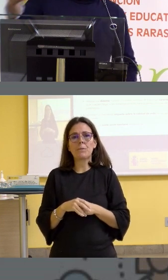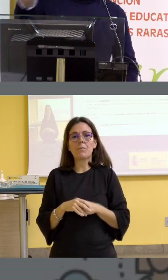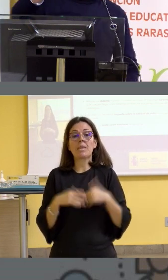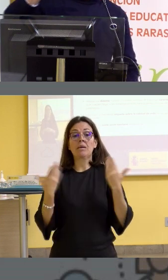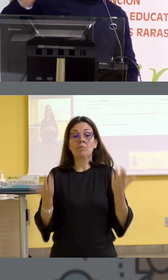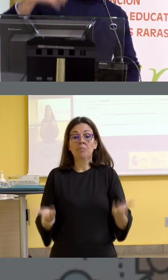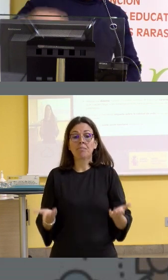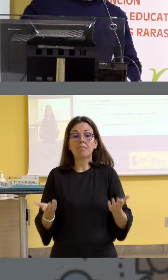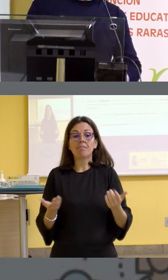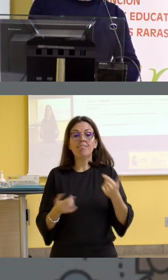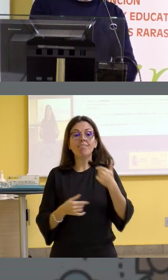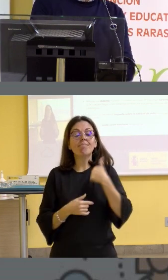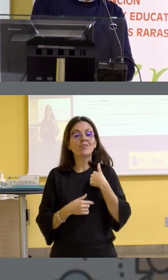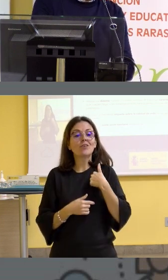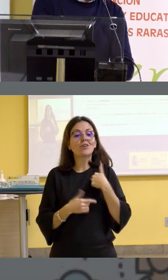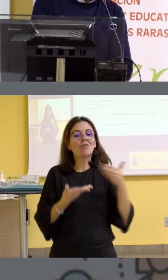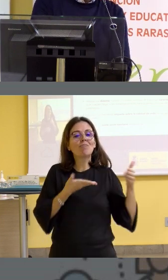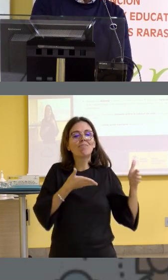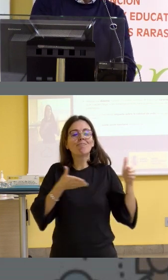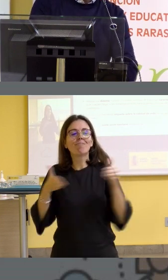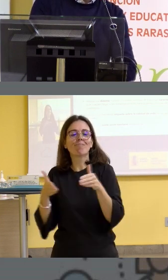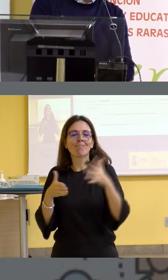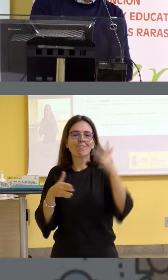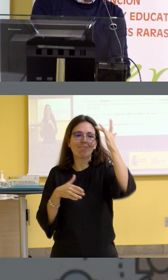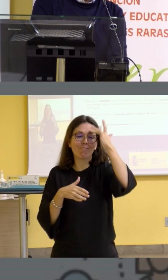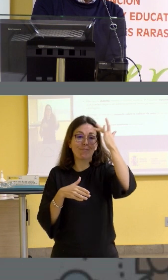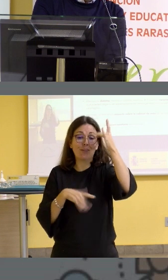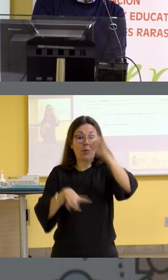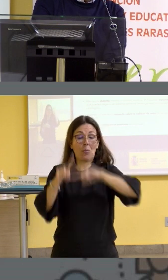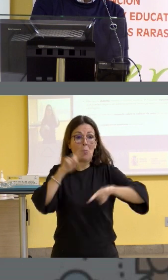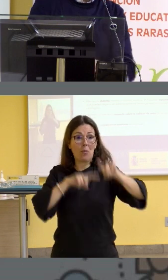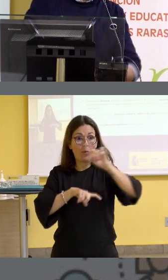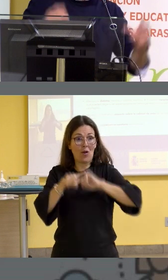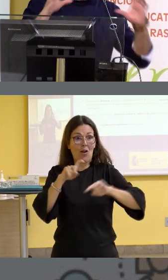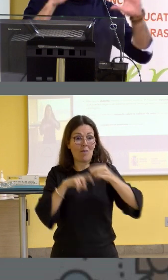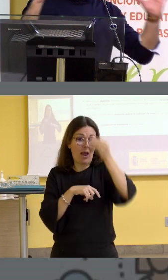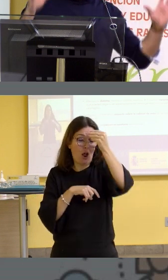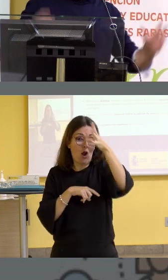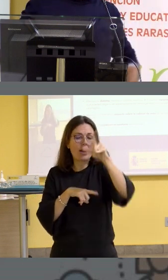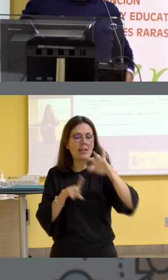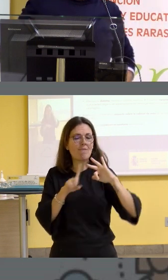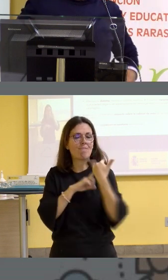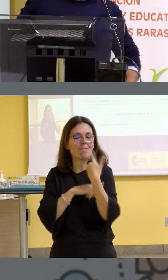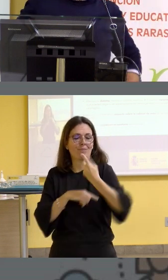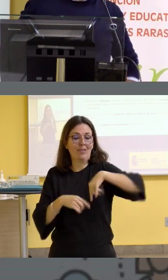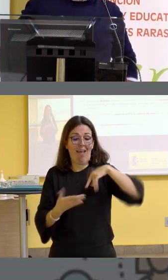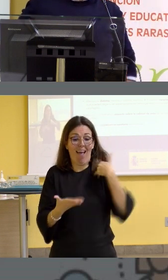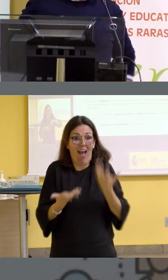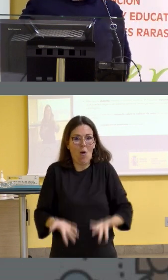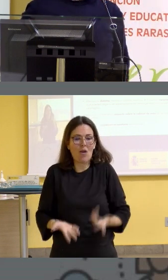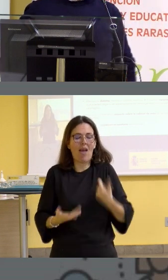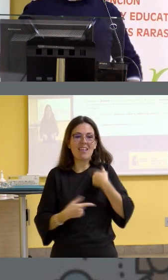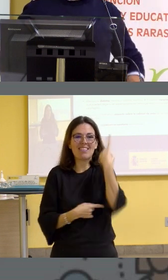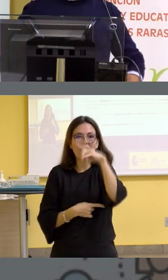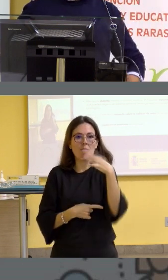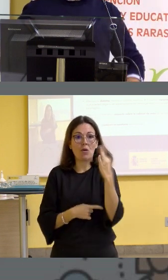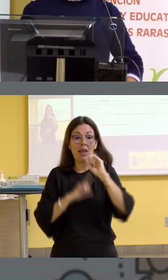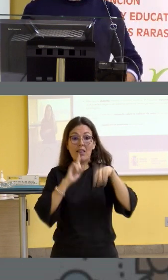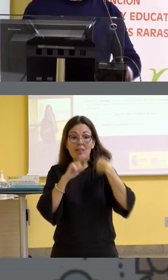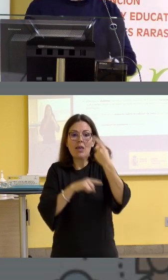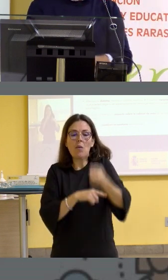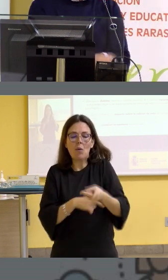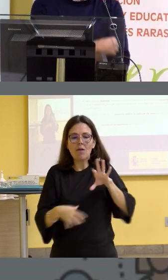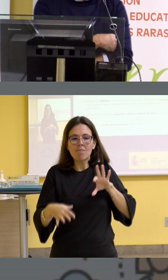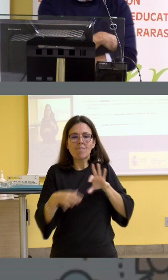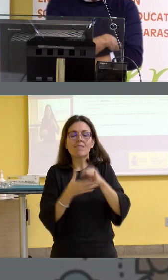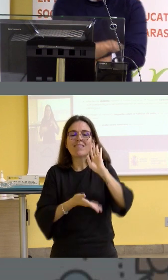Claro, yo arrastro el terreno a lo que es neurodegeneración, trastorno cognitivo. Situémonos en el marco de lo que sabemos a fecha de hoy para plantear después el tema